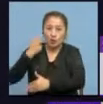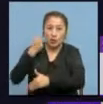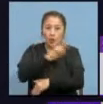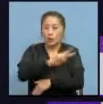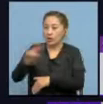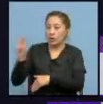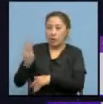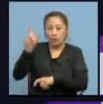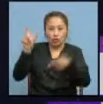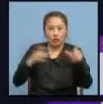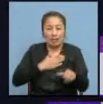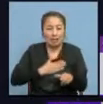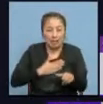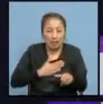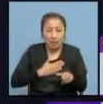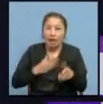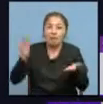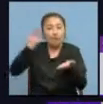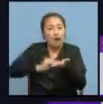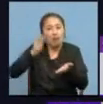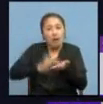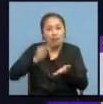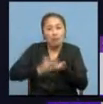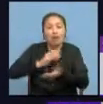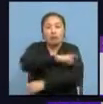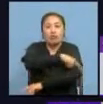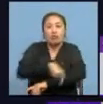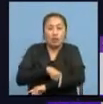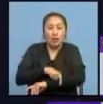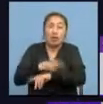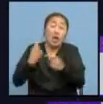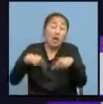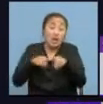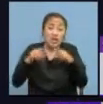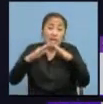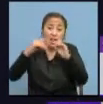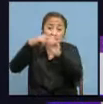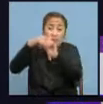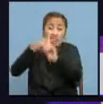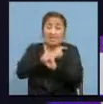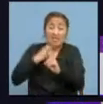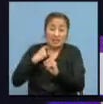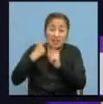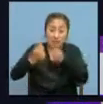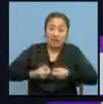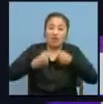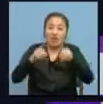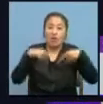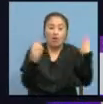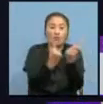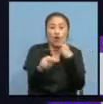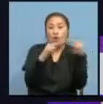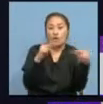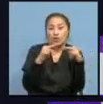nivel humanitario, cada vez hay más pobreza y tanto así la iglesia acá está ofreciendo comedores, cada iglesia